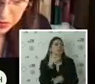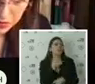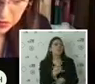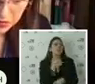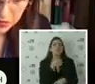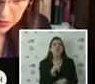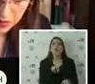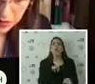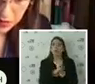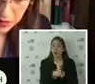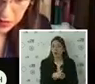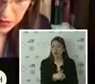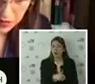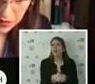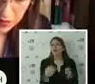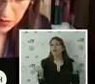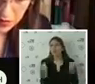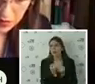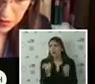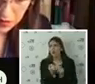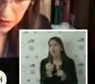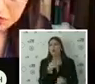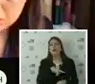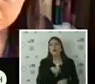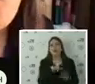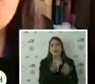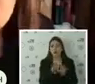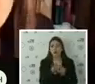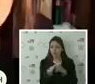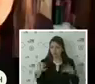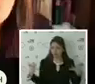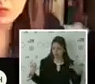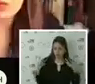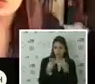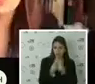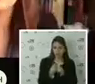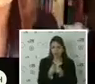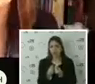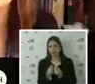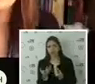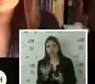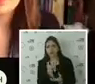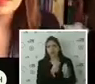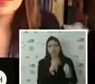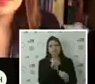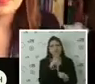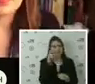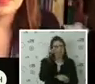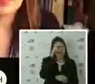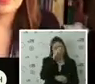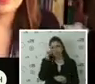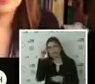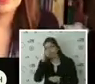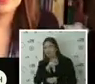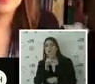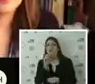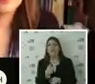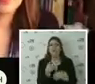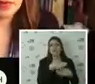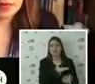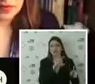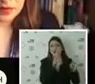y además mirar de una manera conjunta y completa la complejidad que implica la